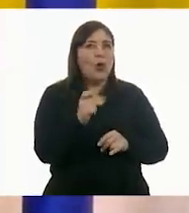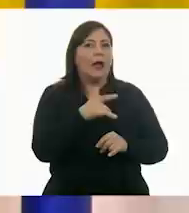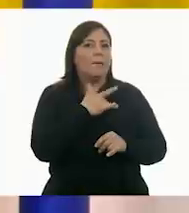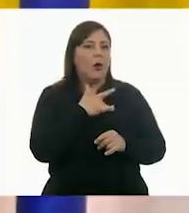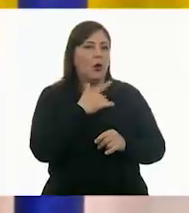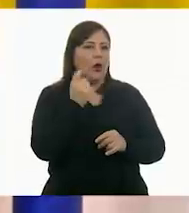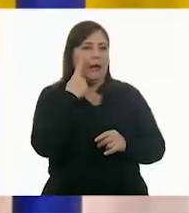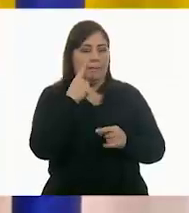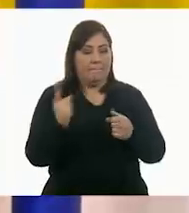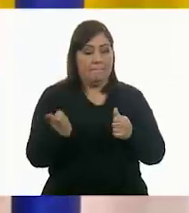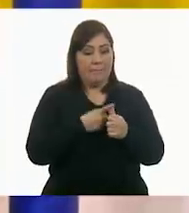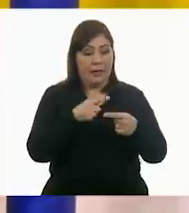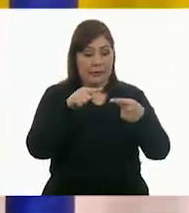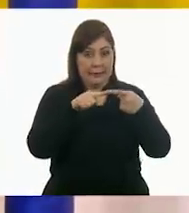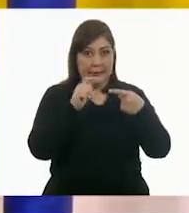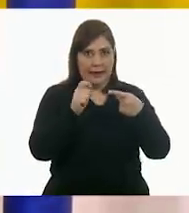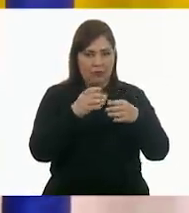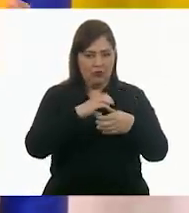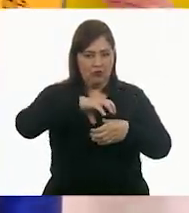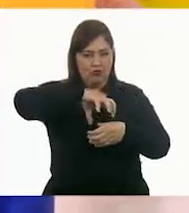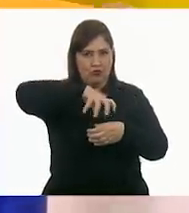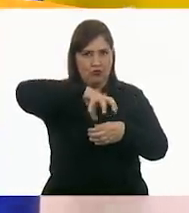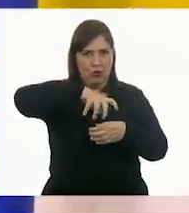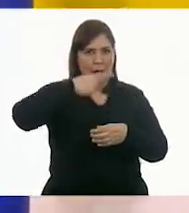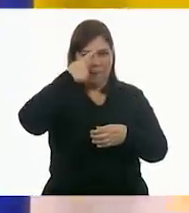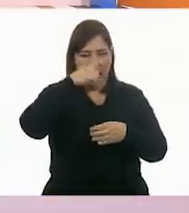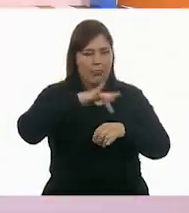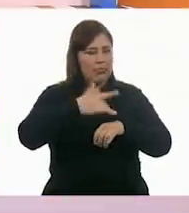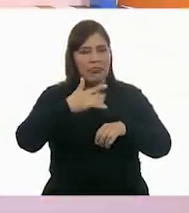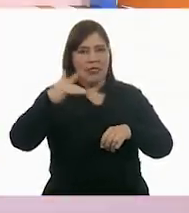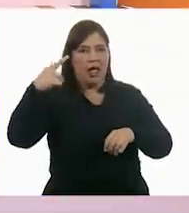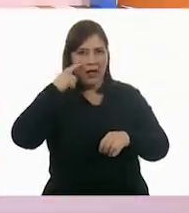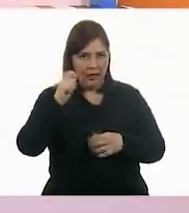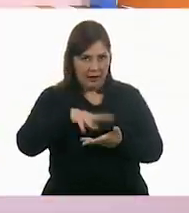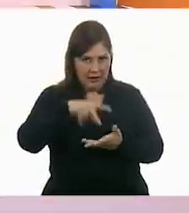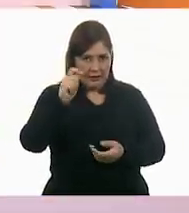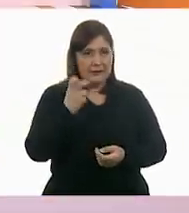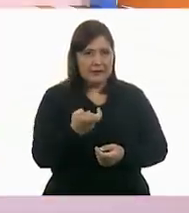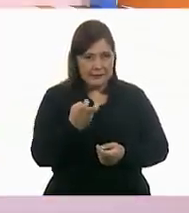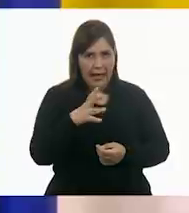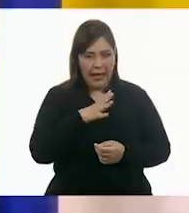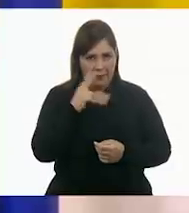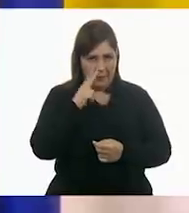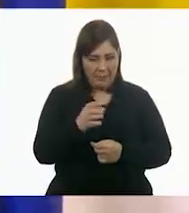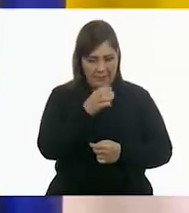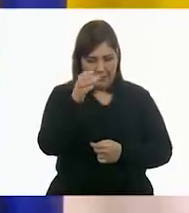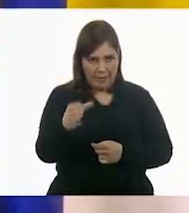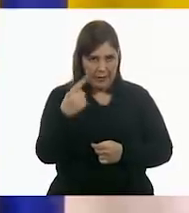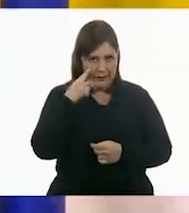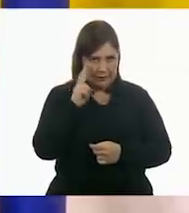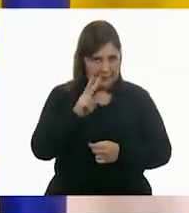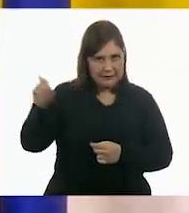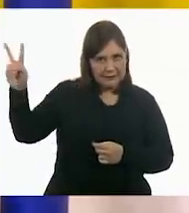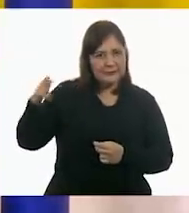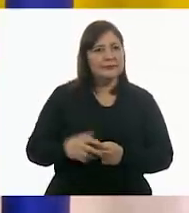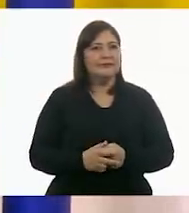bote de diamantina. Oh, sí. Ahí está. Vamos poniéndolo.